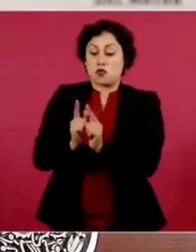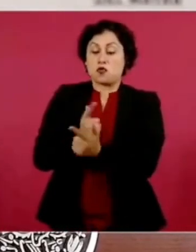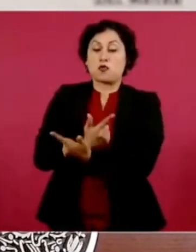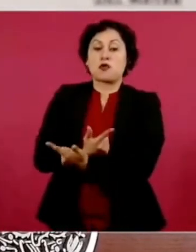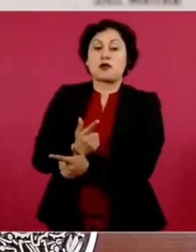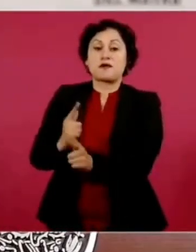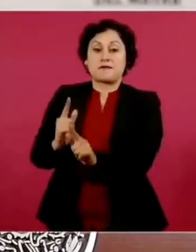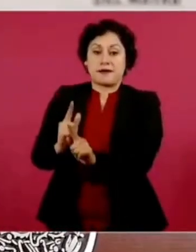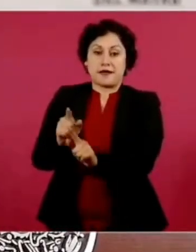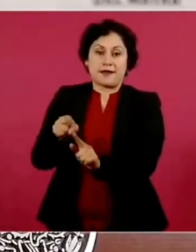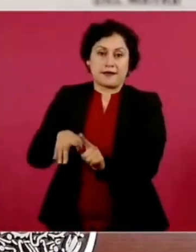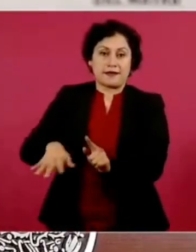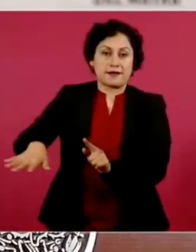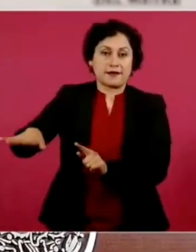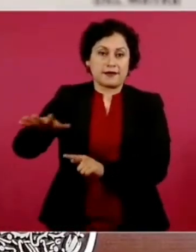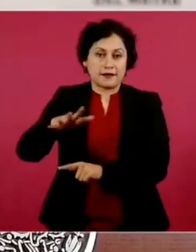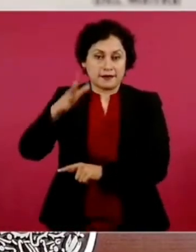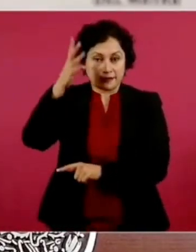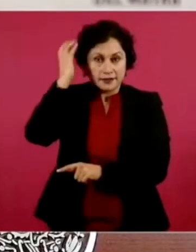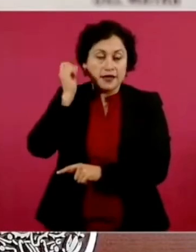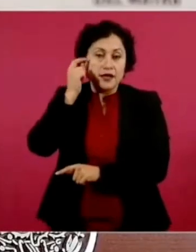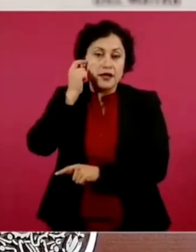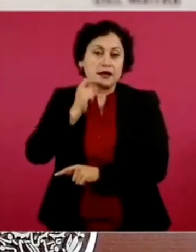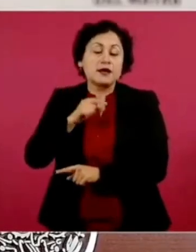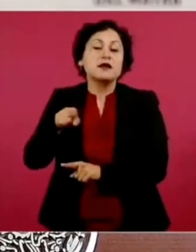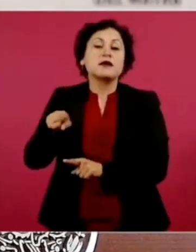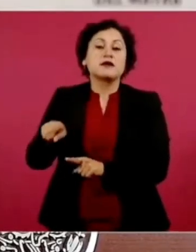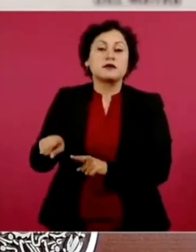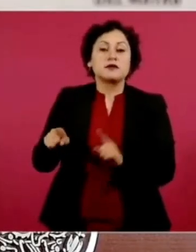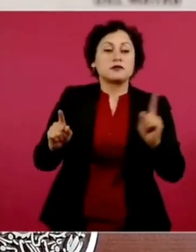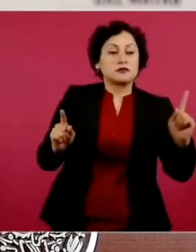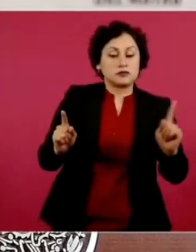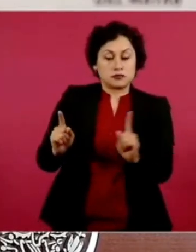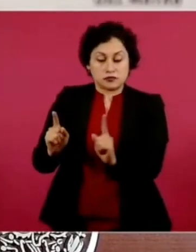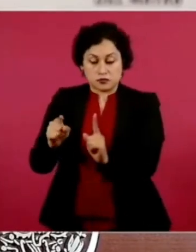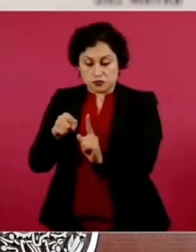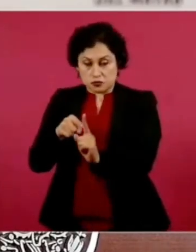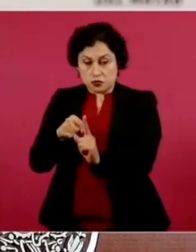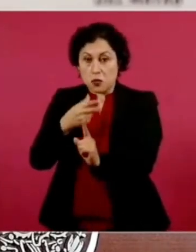de Guerrero, un hombre sucio, bien harapos,